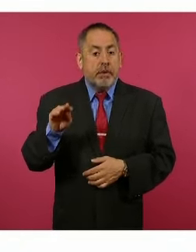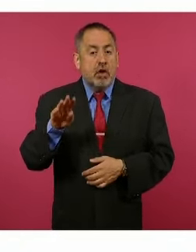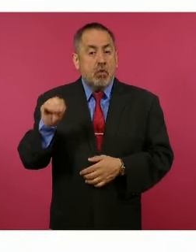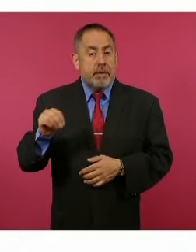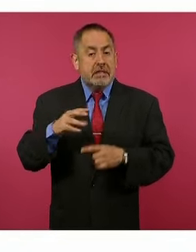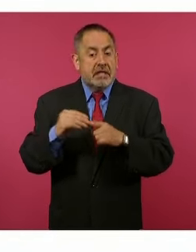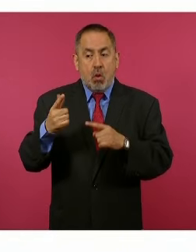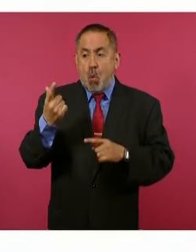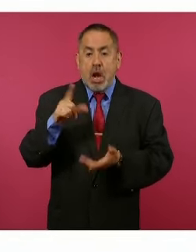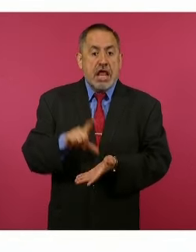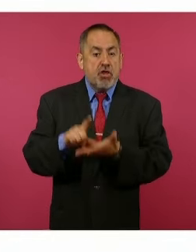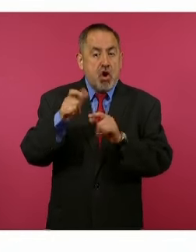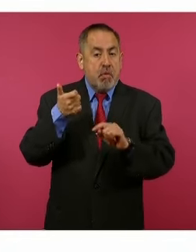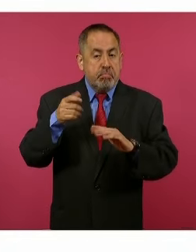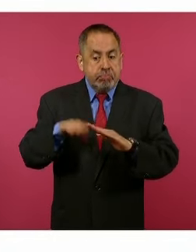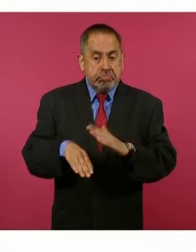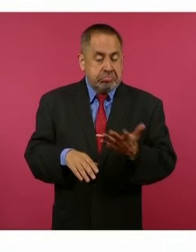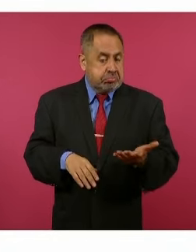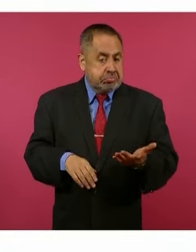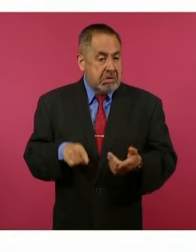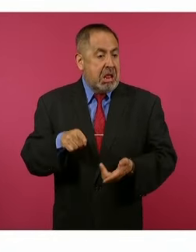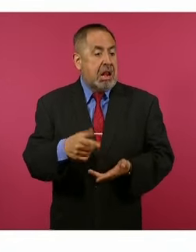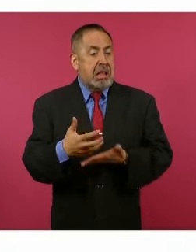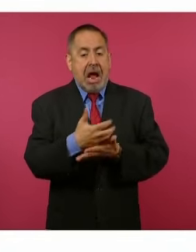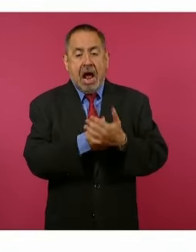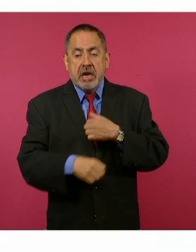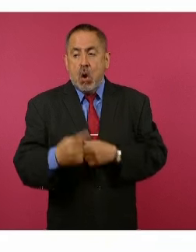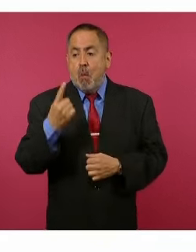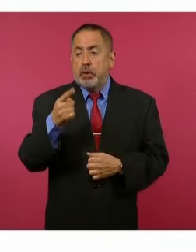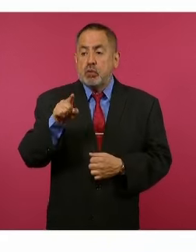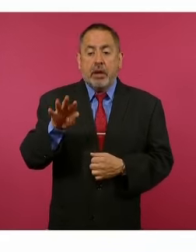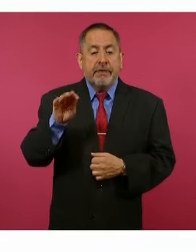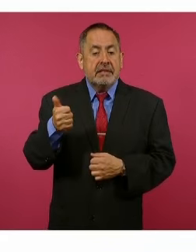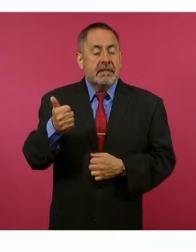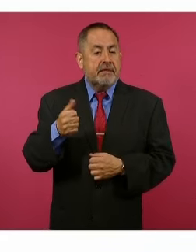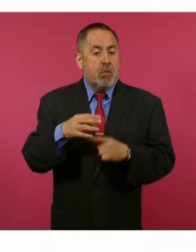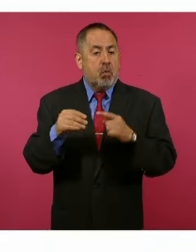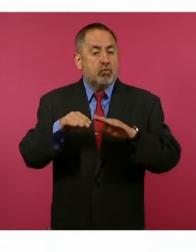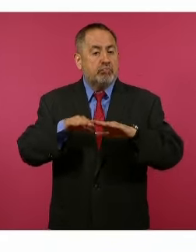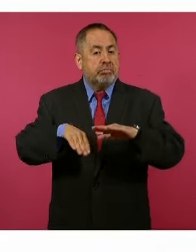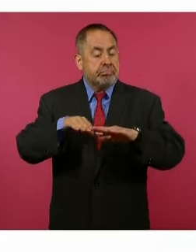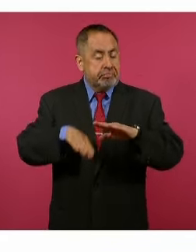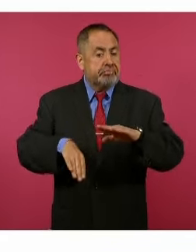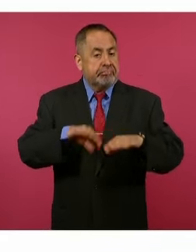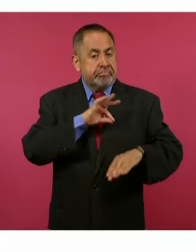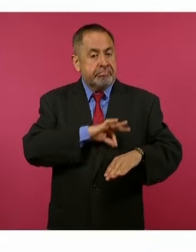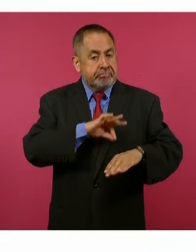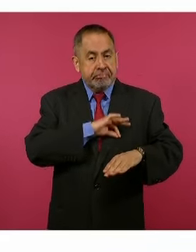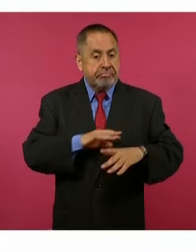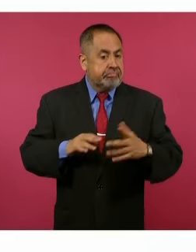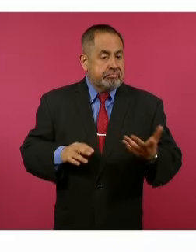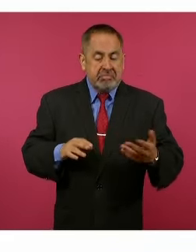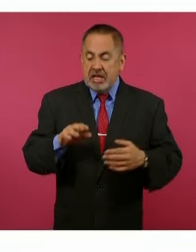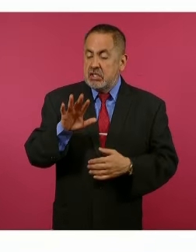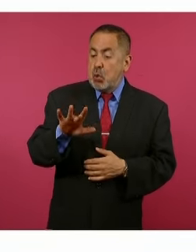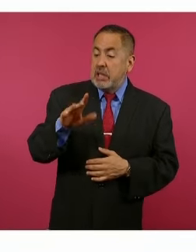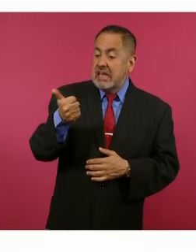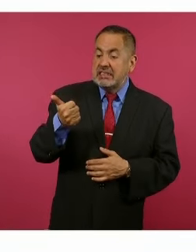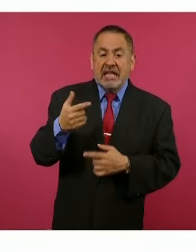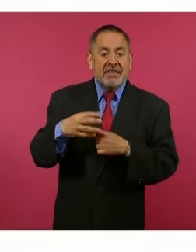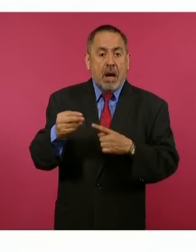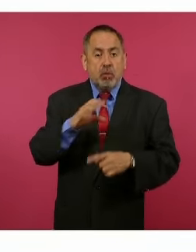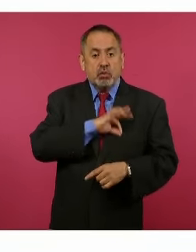centavos por litro . 46av por debajo del precio promedio inclusive y únicamente 56